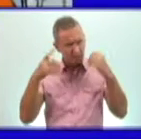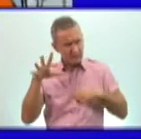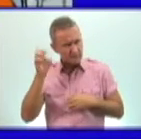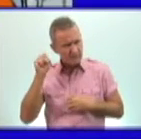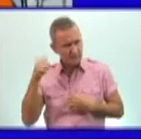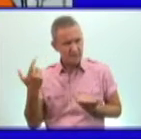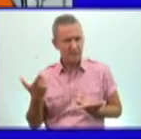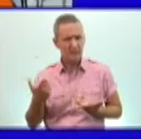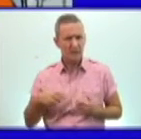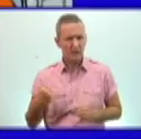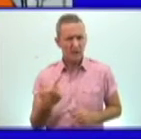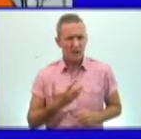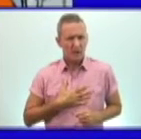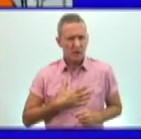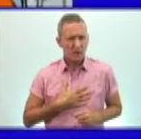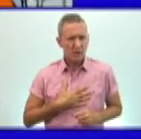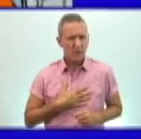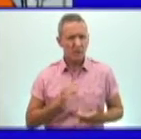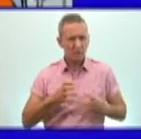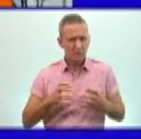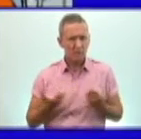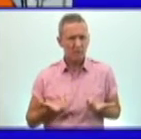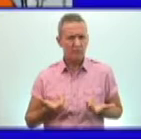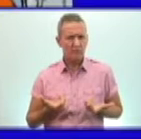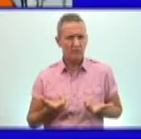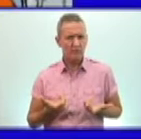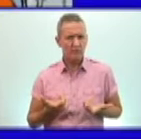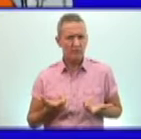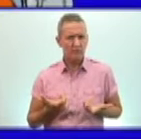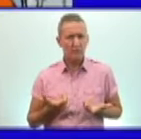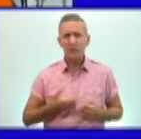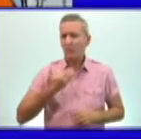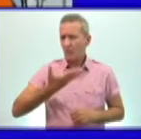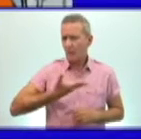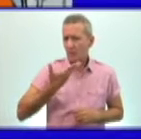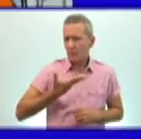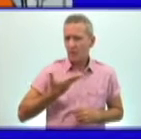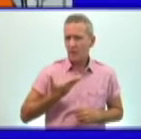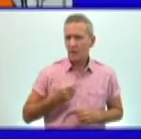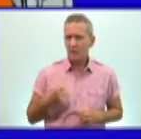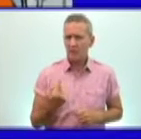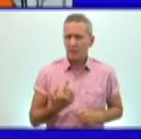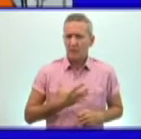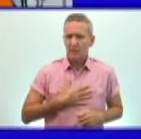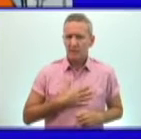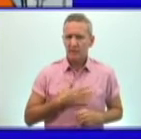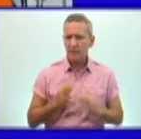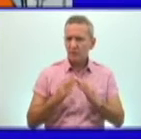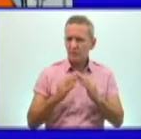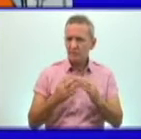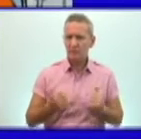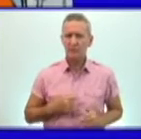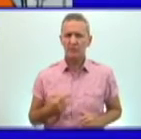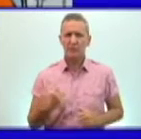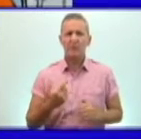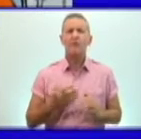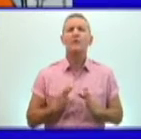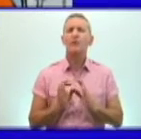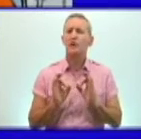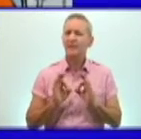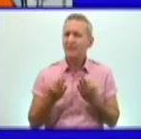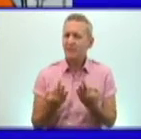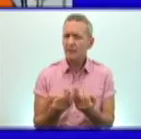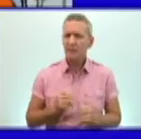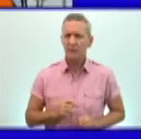entender nuestra manera de vivir y de expresarnos en nuestra vivienda, en nuestra familia, sino también